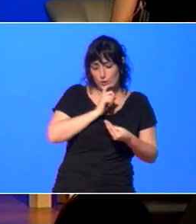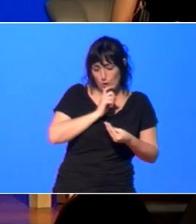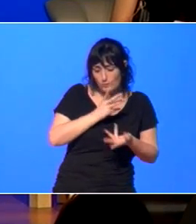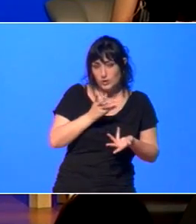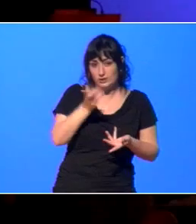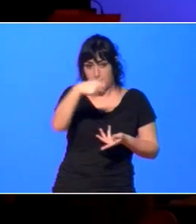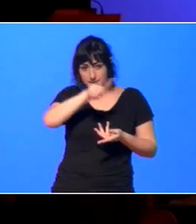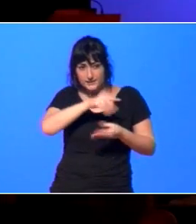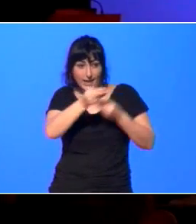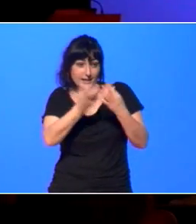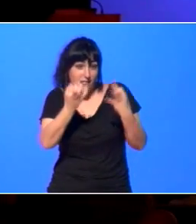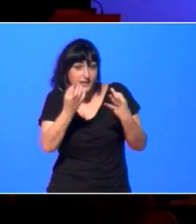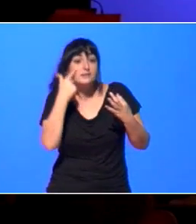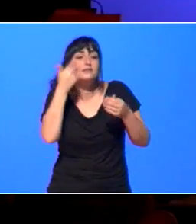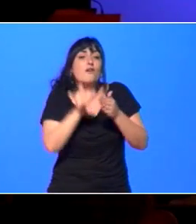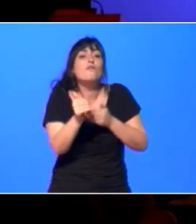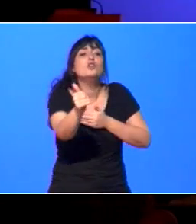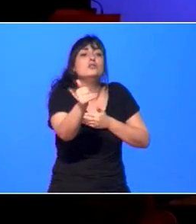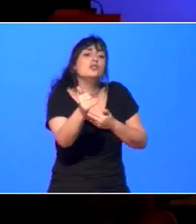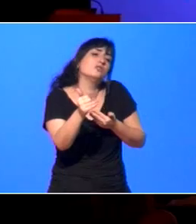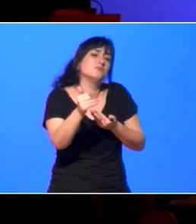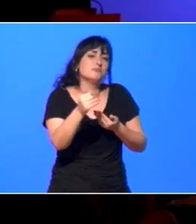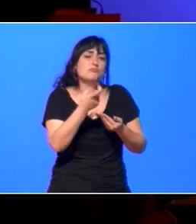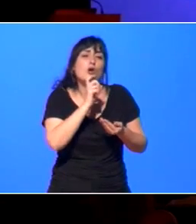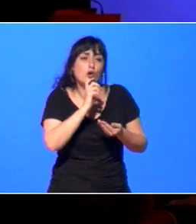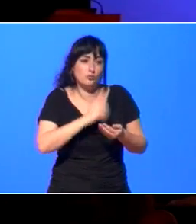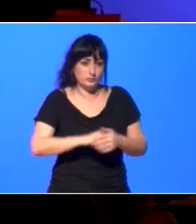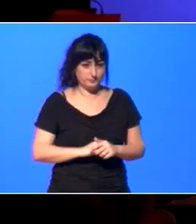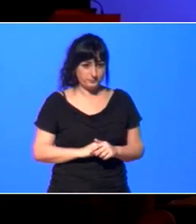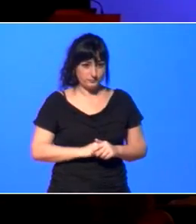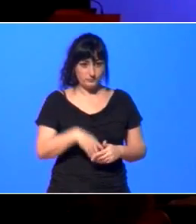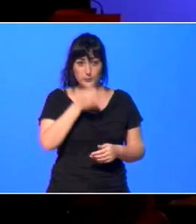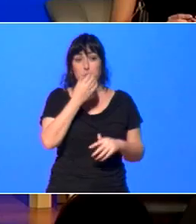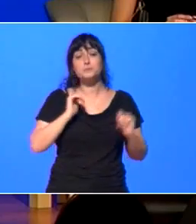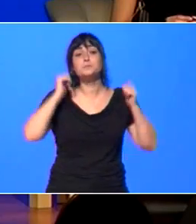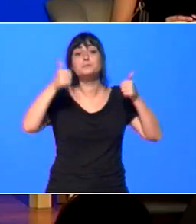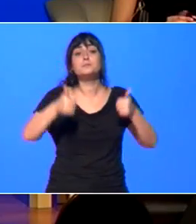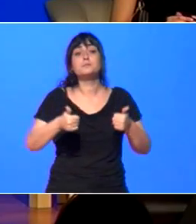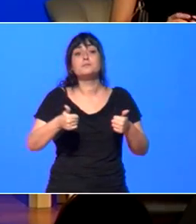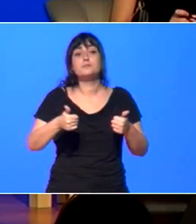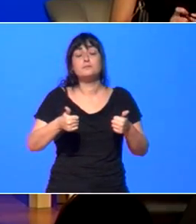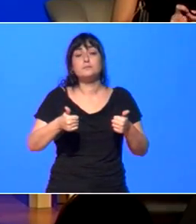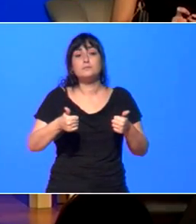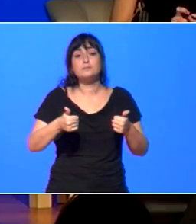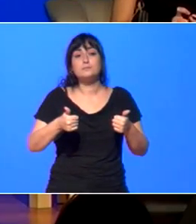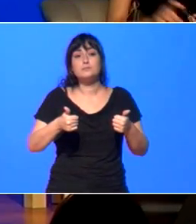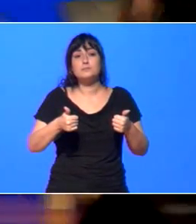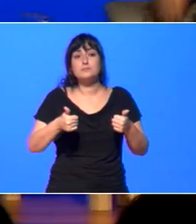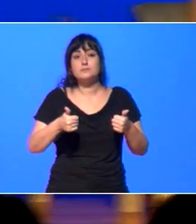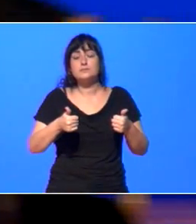momento y cómo pensáis abordar el futuro. Empezamos con el